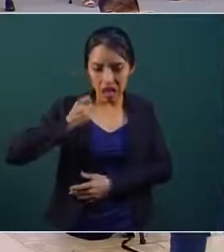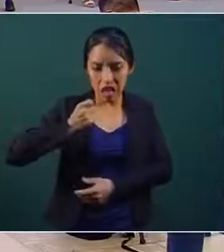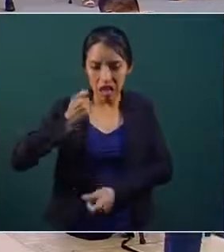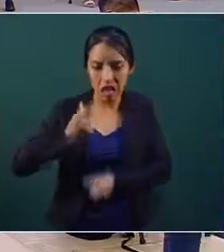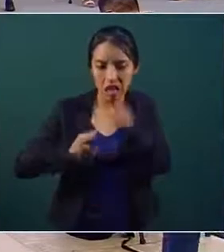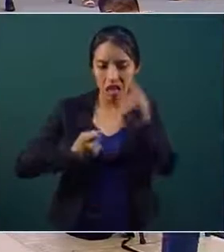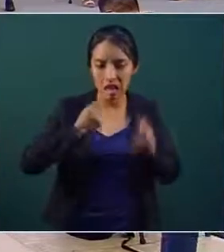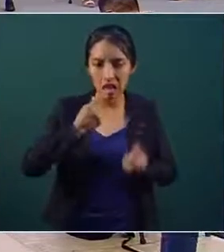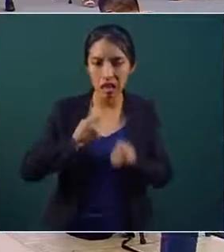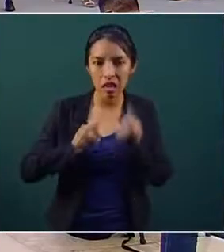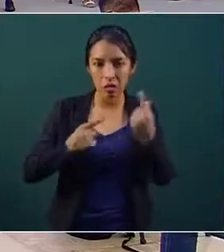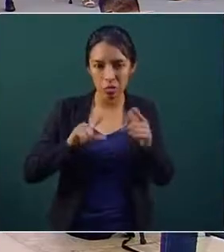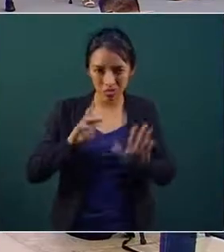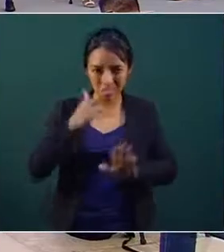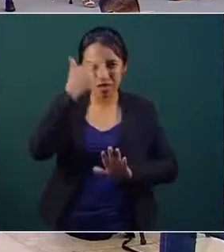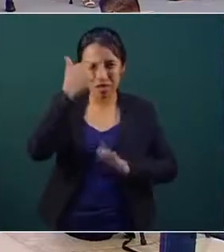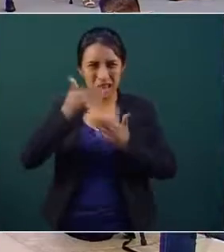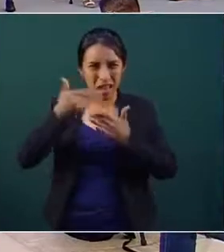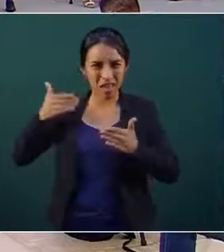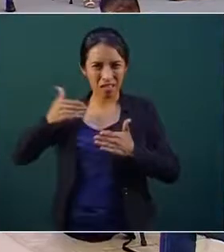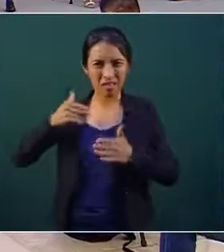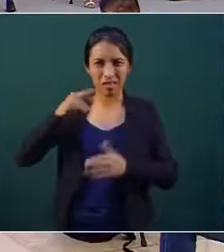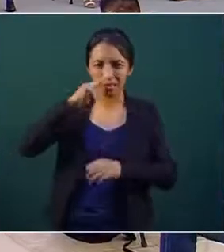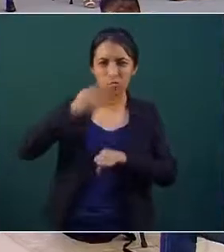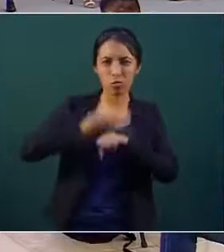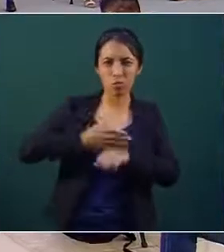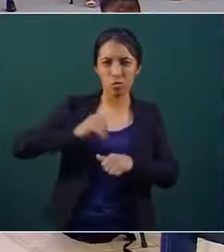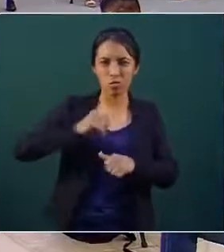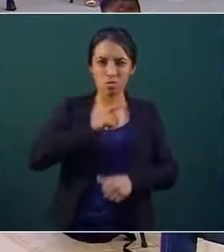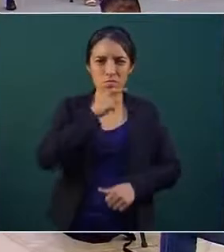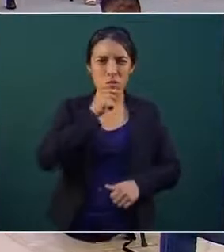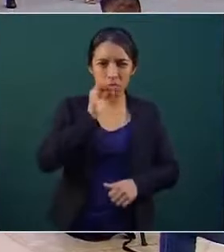el que estuvo a cargo de la Policía Federal